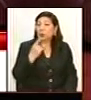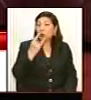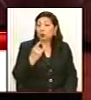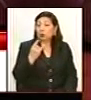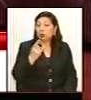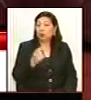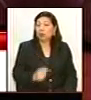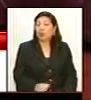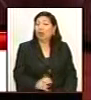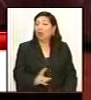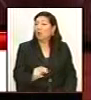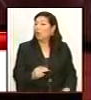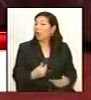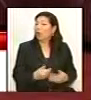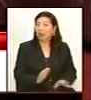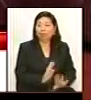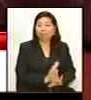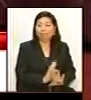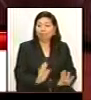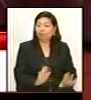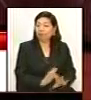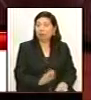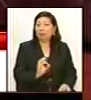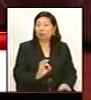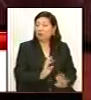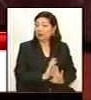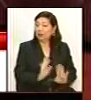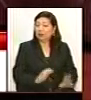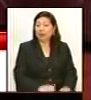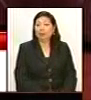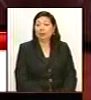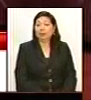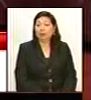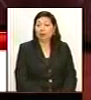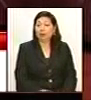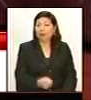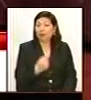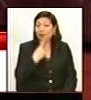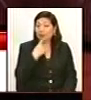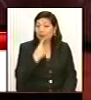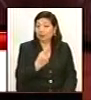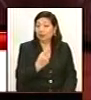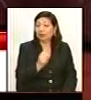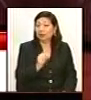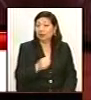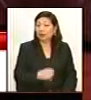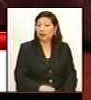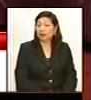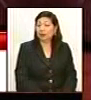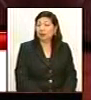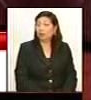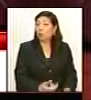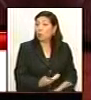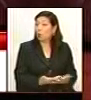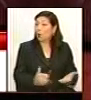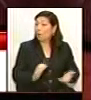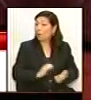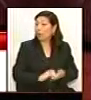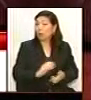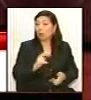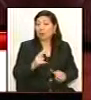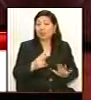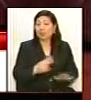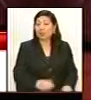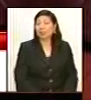de los pacientes y no abandonarlos en, al peligro. ¿Y usted sugiere que entonces, si no había un PAC